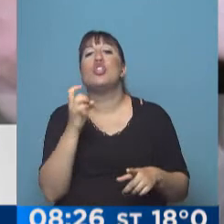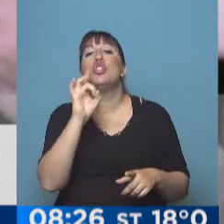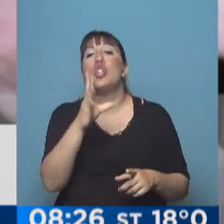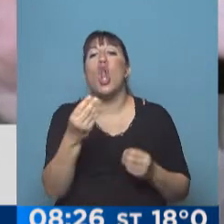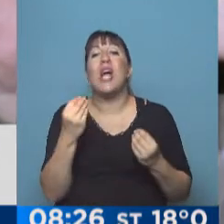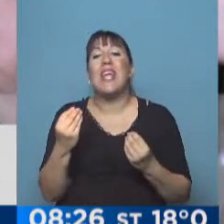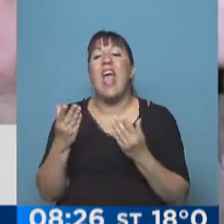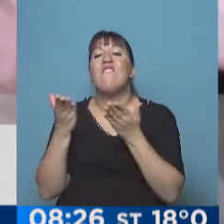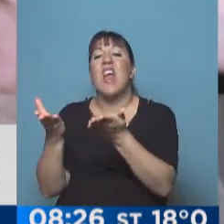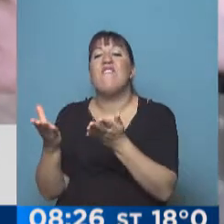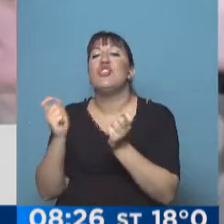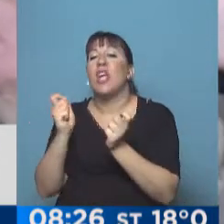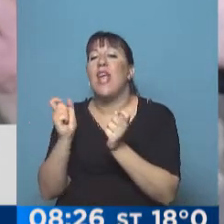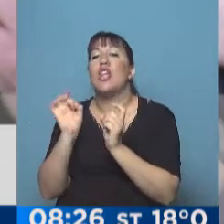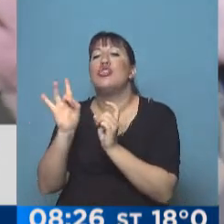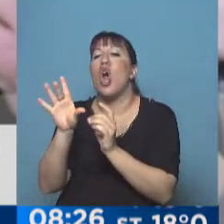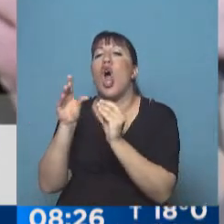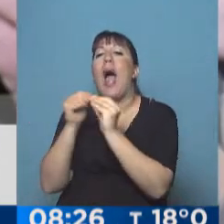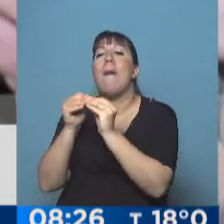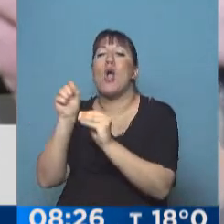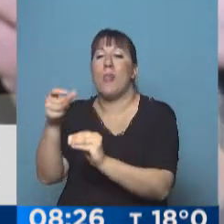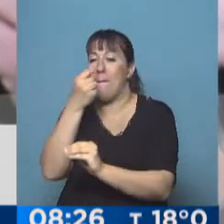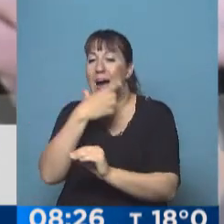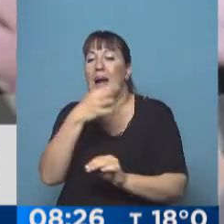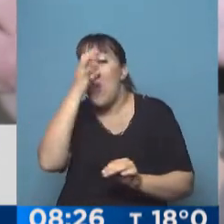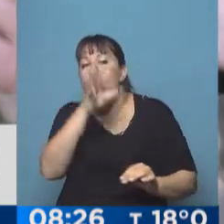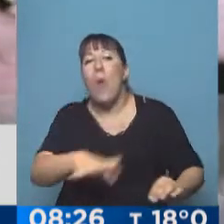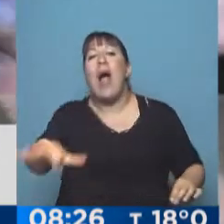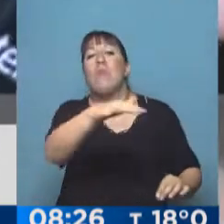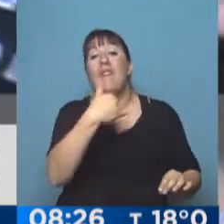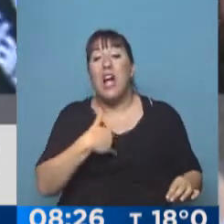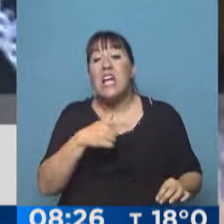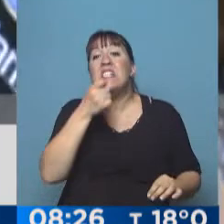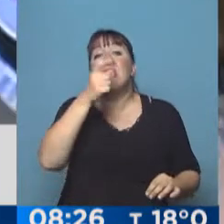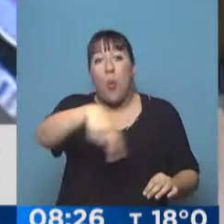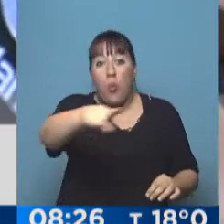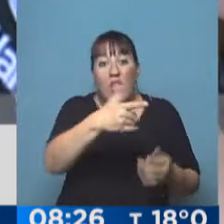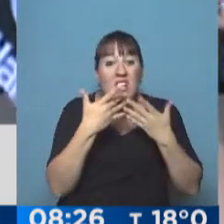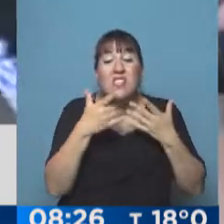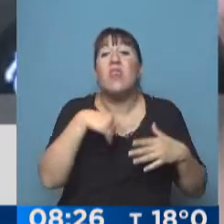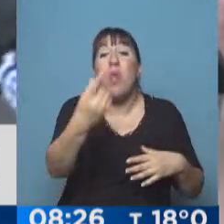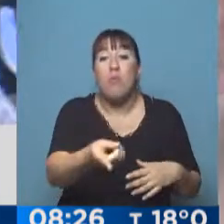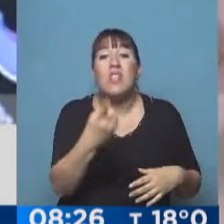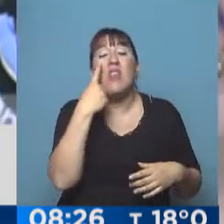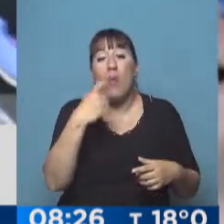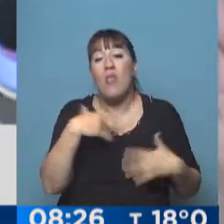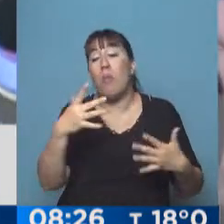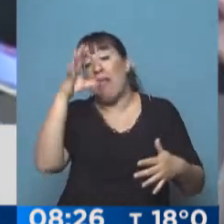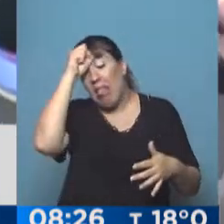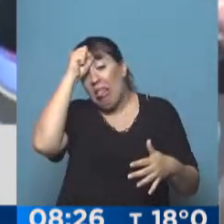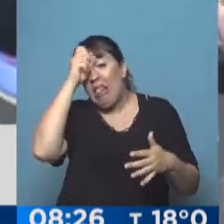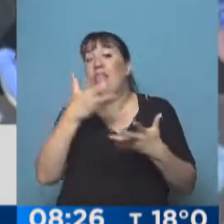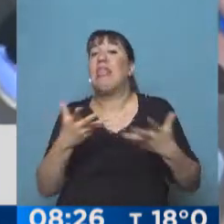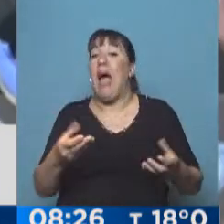amigos de macri que no benefician nunca al pueblo argentino cuando se den cuenta va a acertar decir si eso es justa va antes los productores de productos panificados